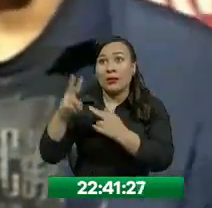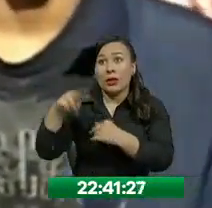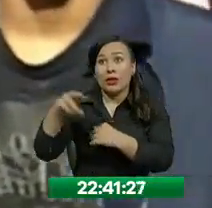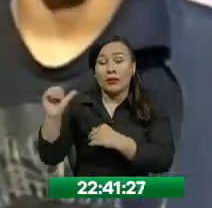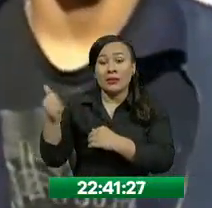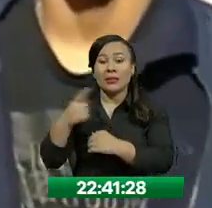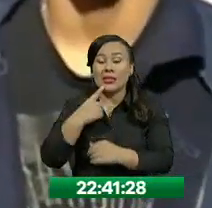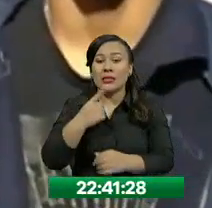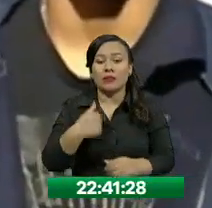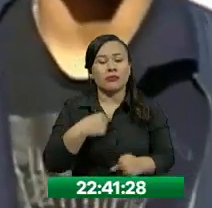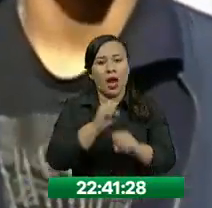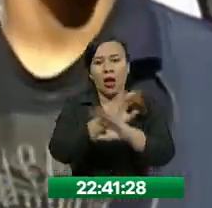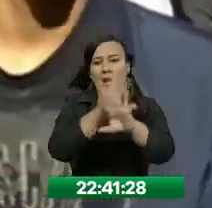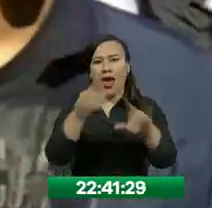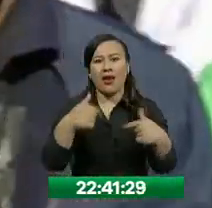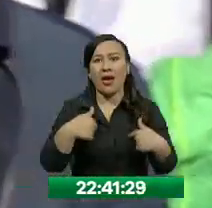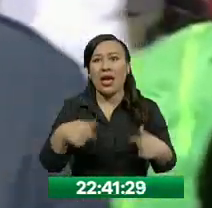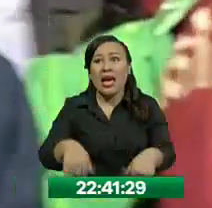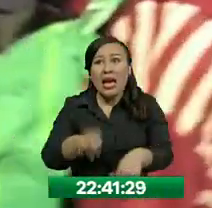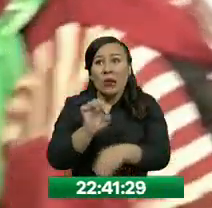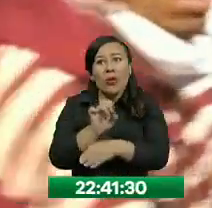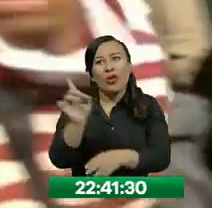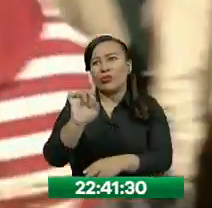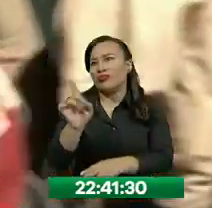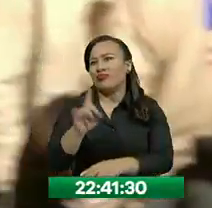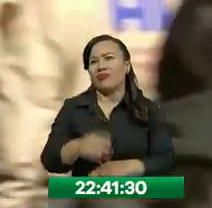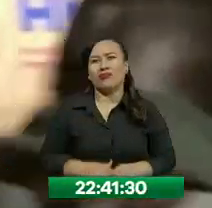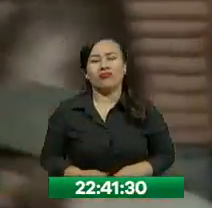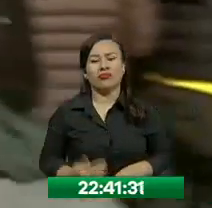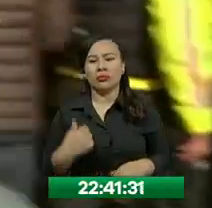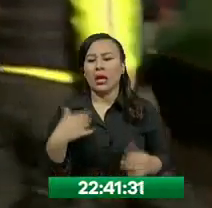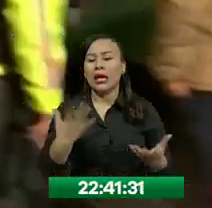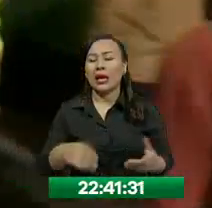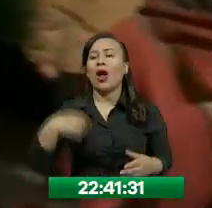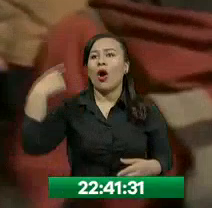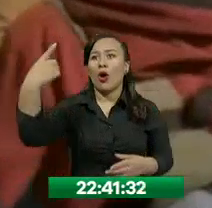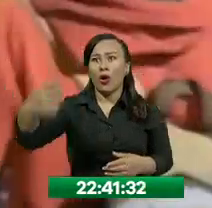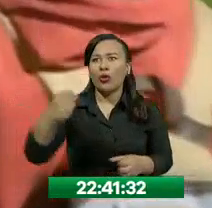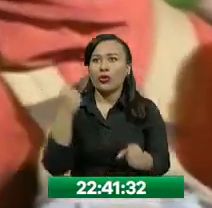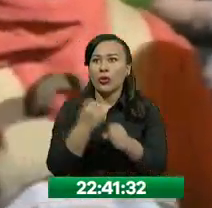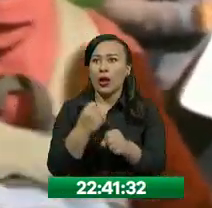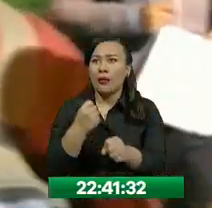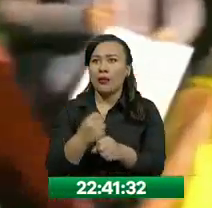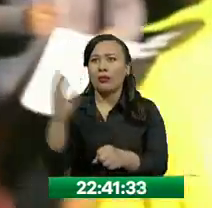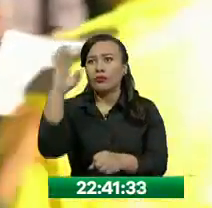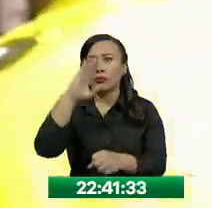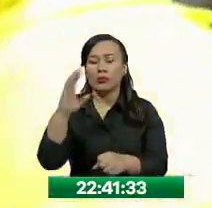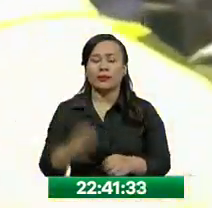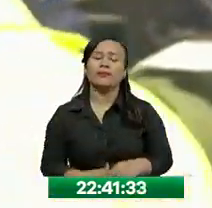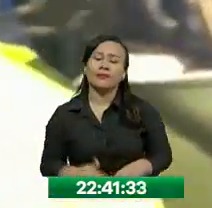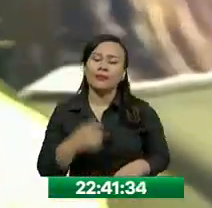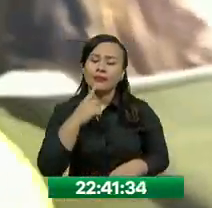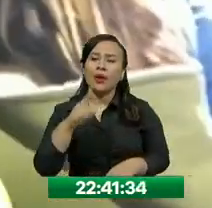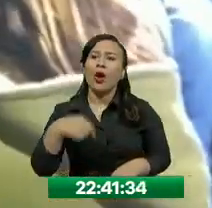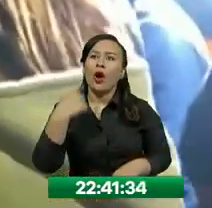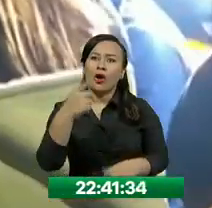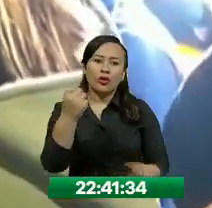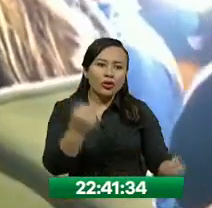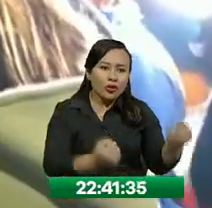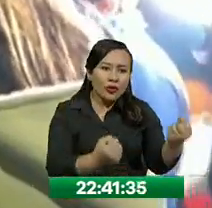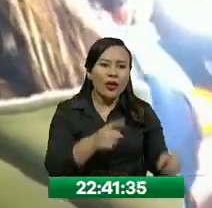Julio tenía claro que este no era su destino final, aun cuando seguía aguantando hambre. Entonces, bueno, le dijo al otro chofer y así